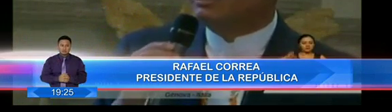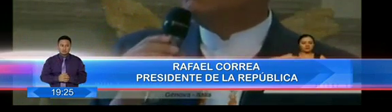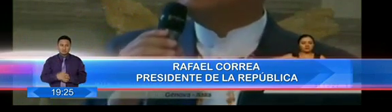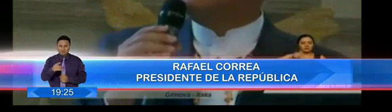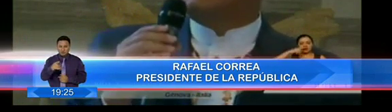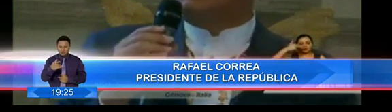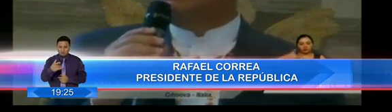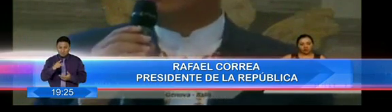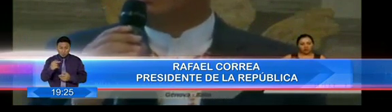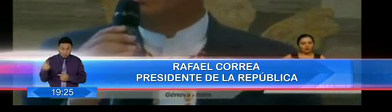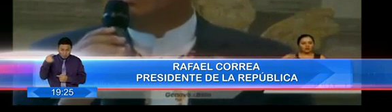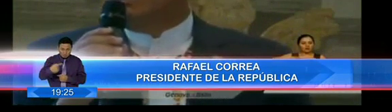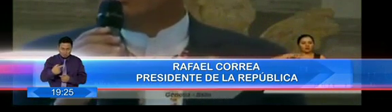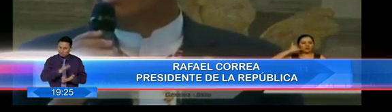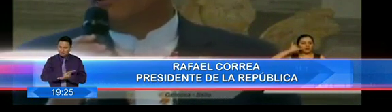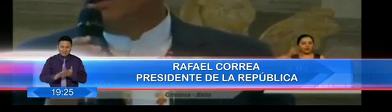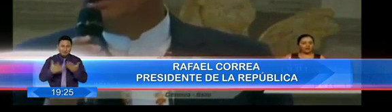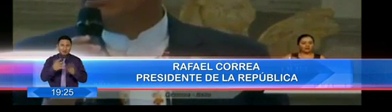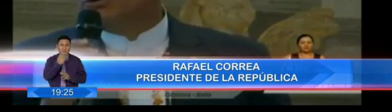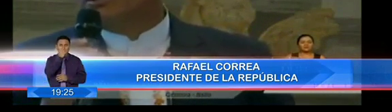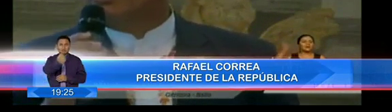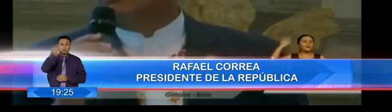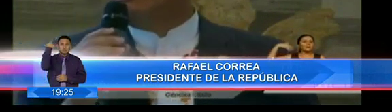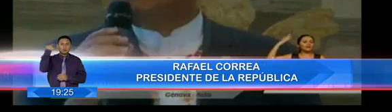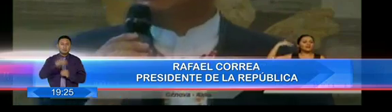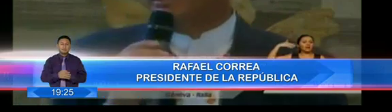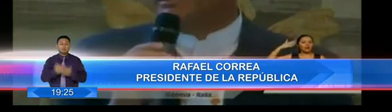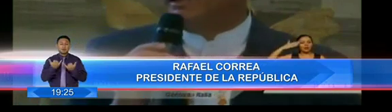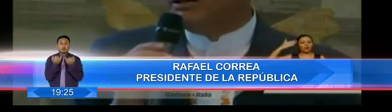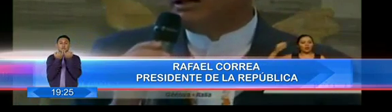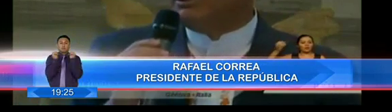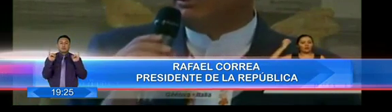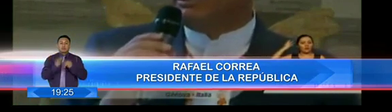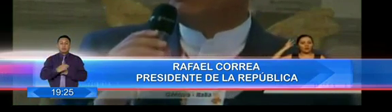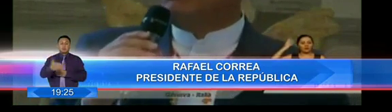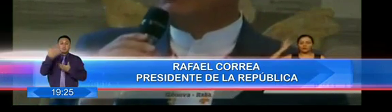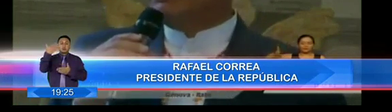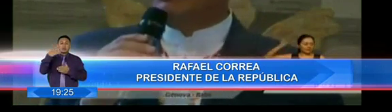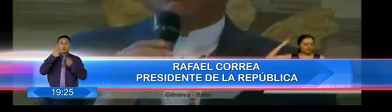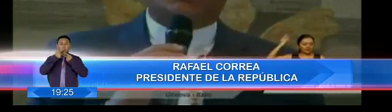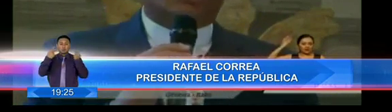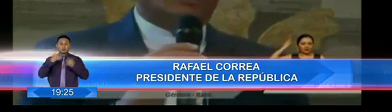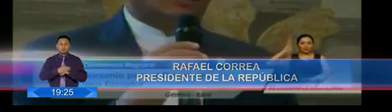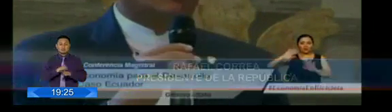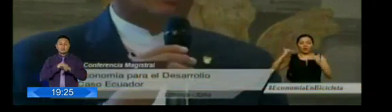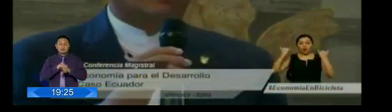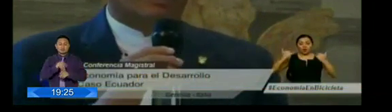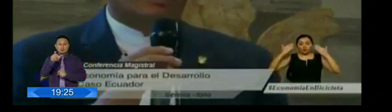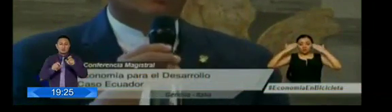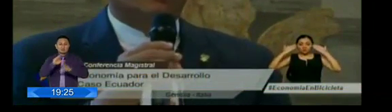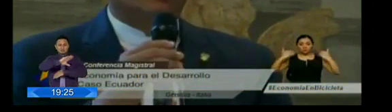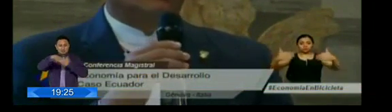del pasado. Ahora definimos de forma independiente nuestras políticas públicas en favor de las grandes